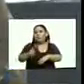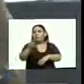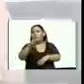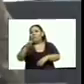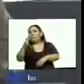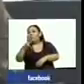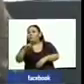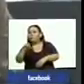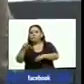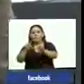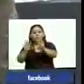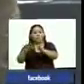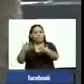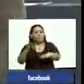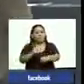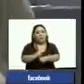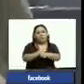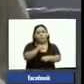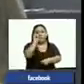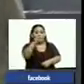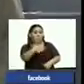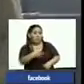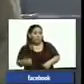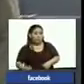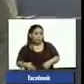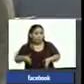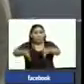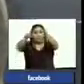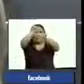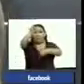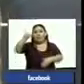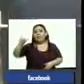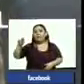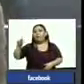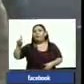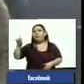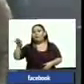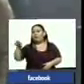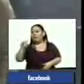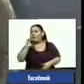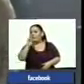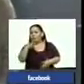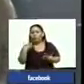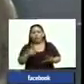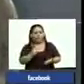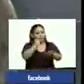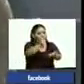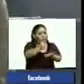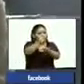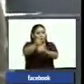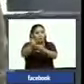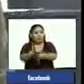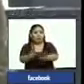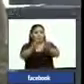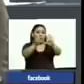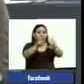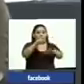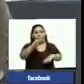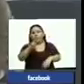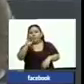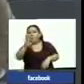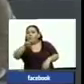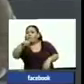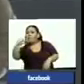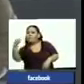Según lo confirmó el presidente del Instituto Nacional de los Deportes, Yamil Bukele, cuando anunció que serán destinados 605 mil dólares para dos